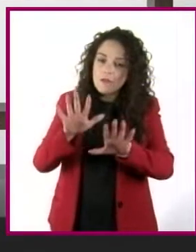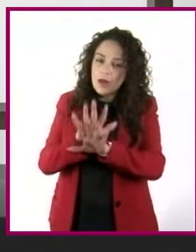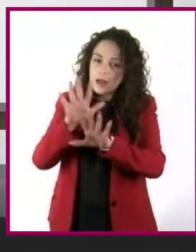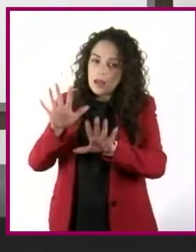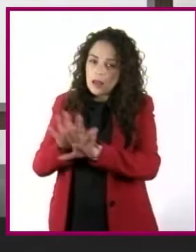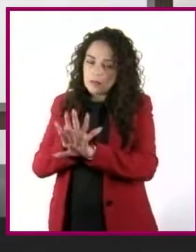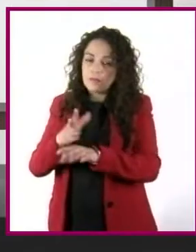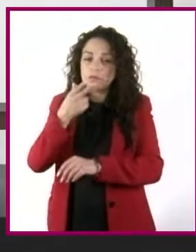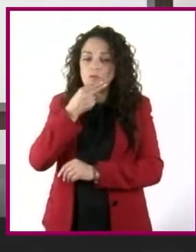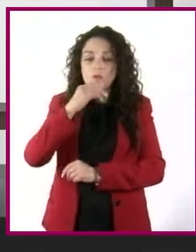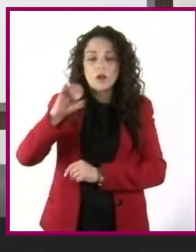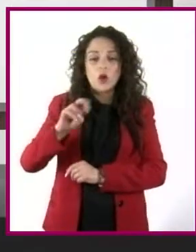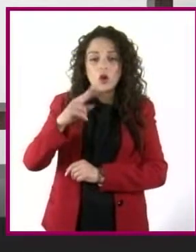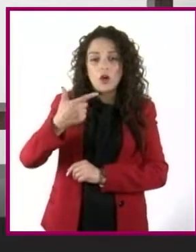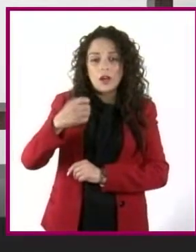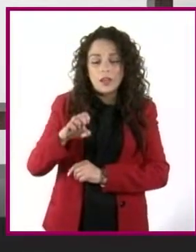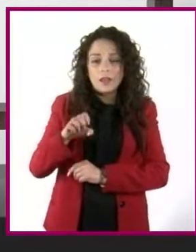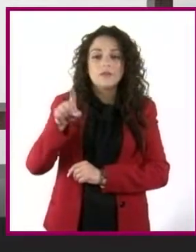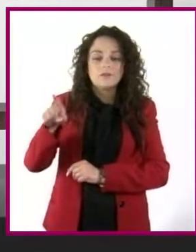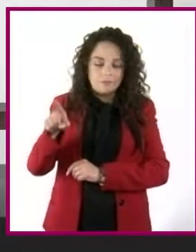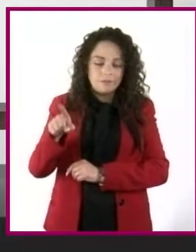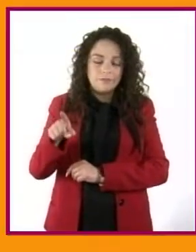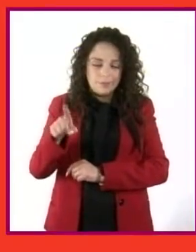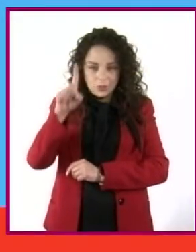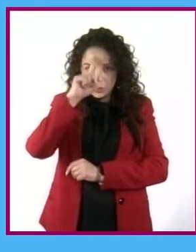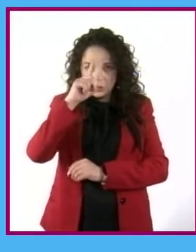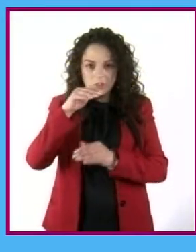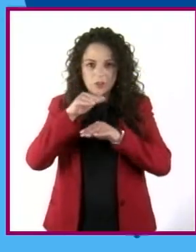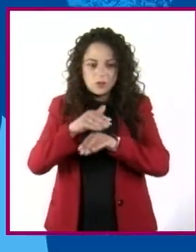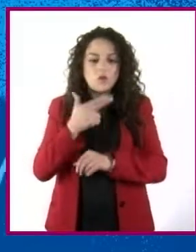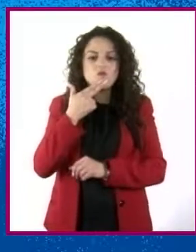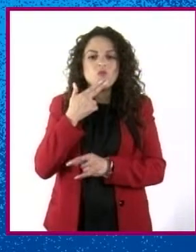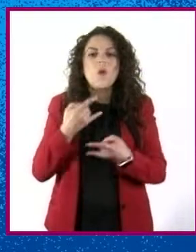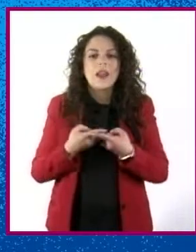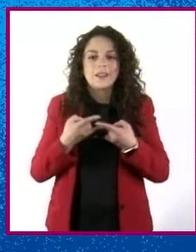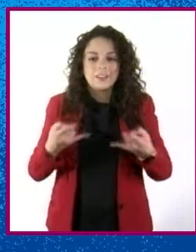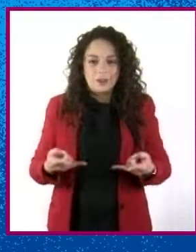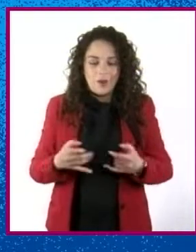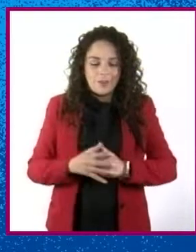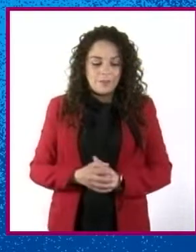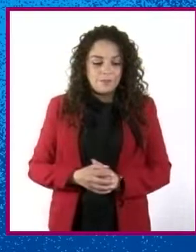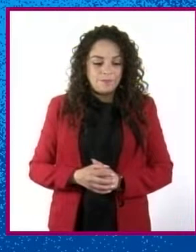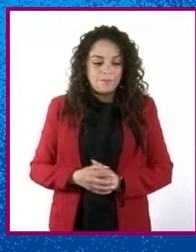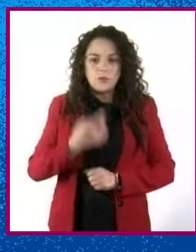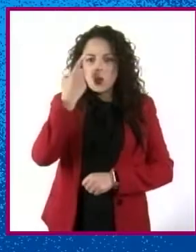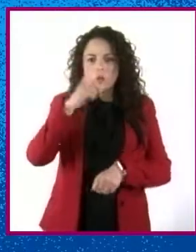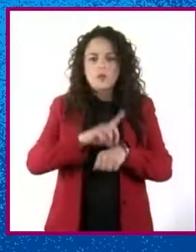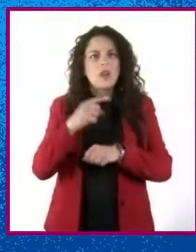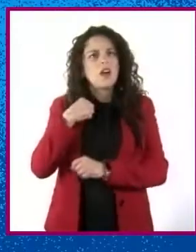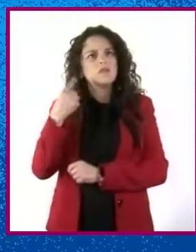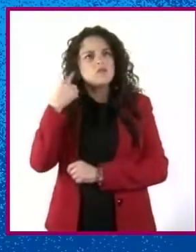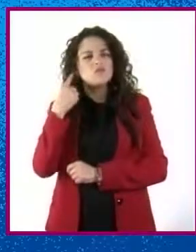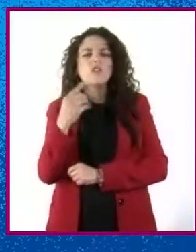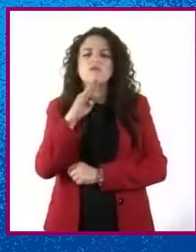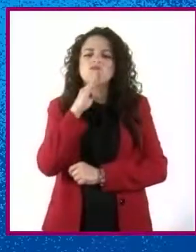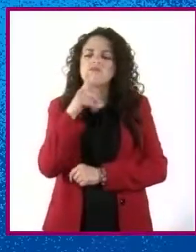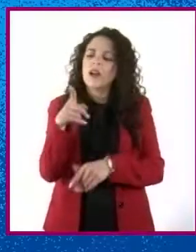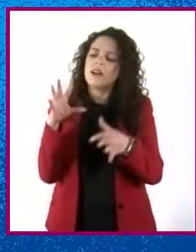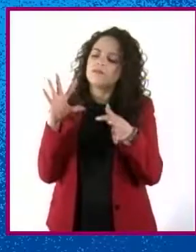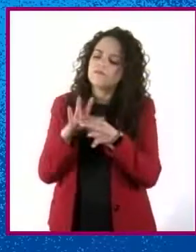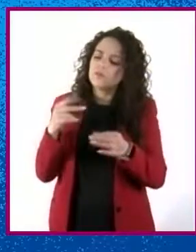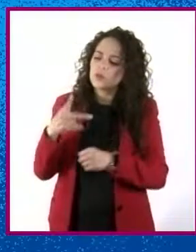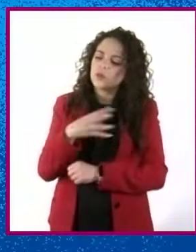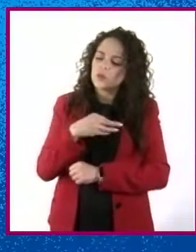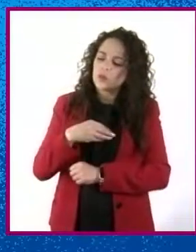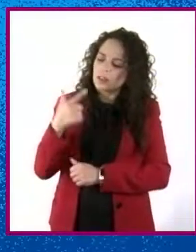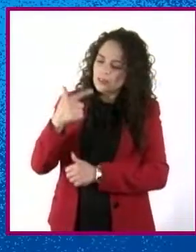Jorge Ibargüengoitia nos dé pistas sobre la utilidad de la historia. El otro día oí a una madre explicarle a su hijo de 7 años los